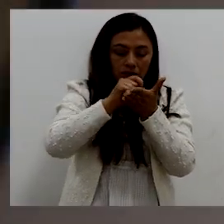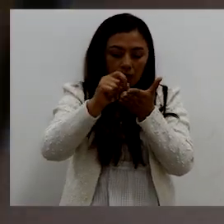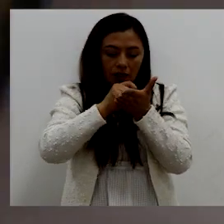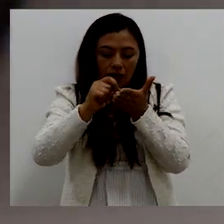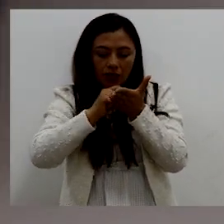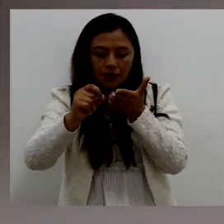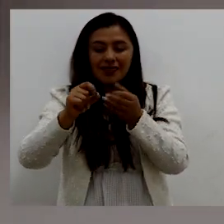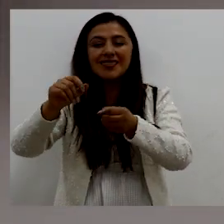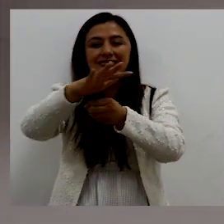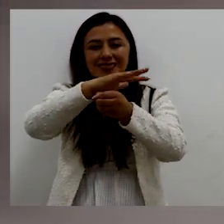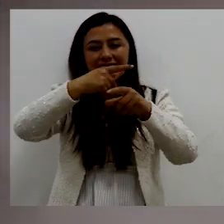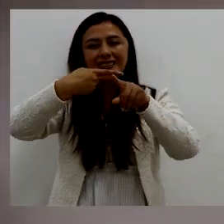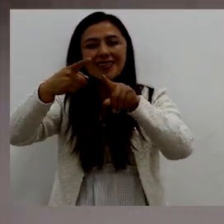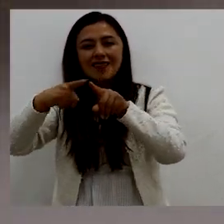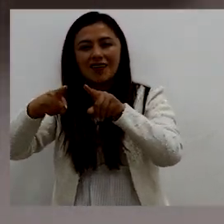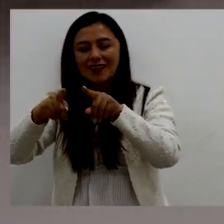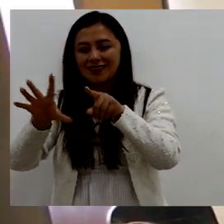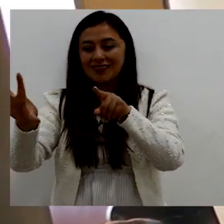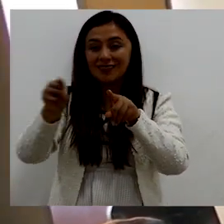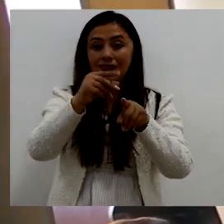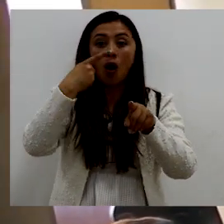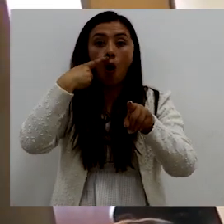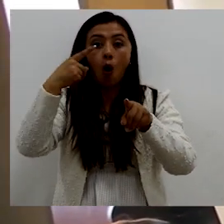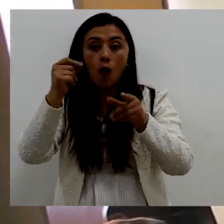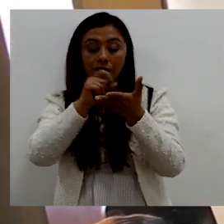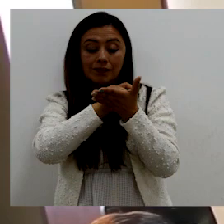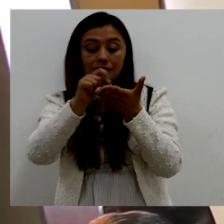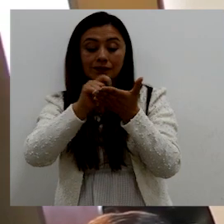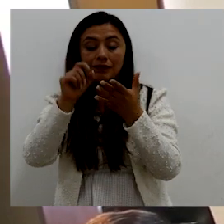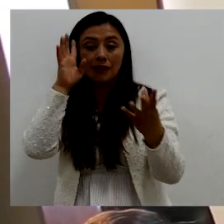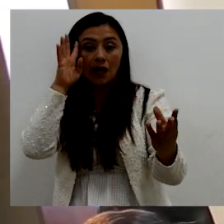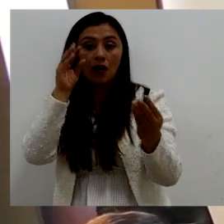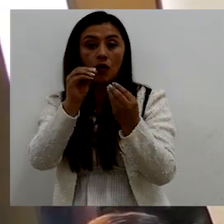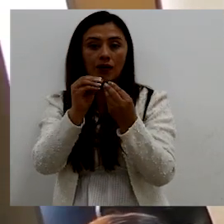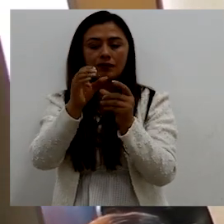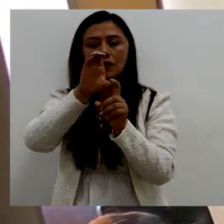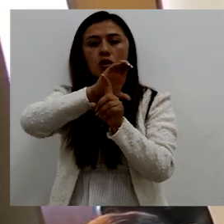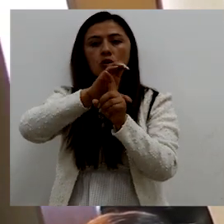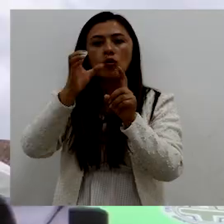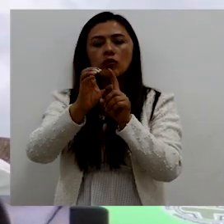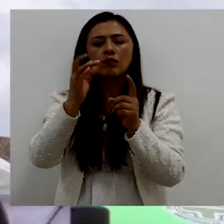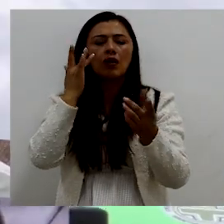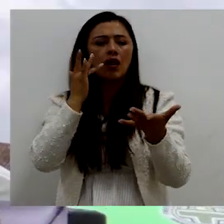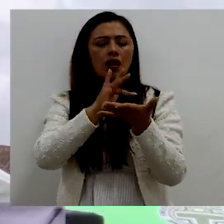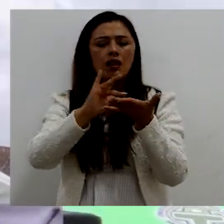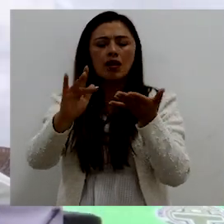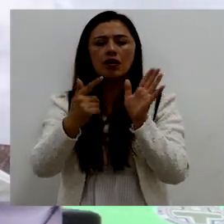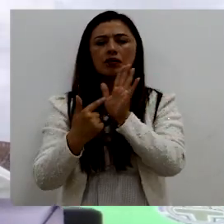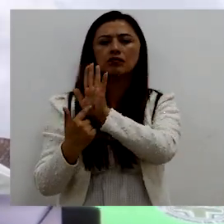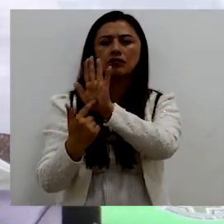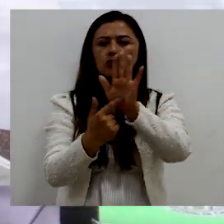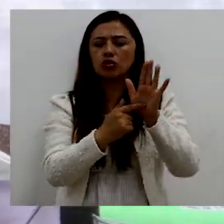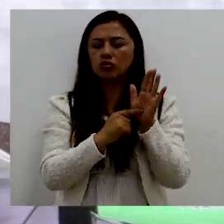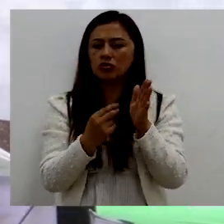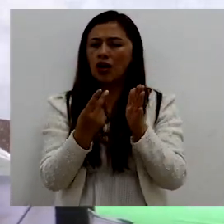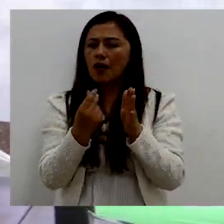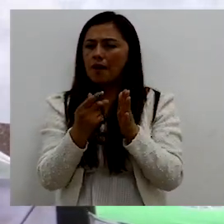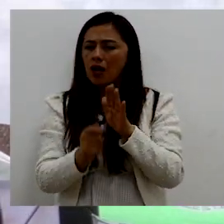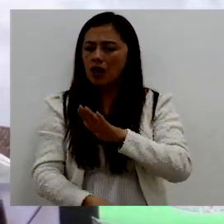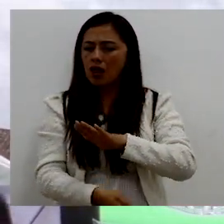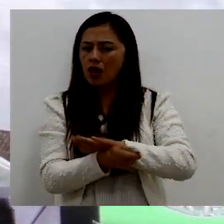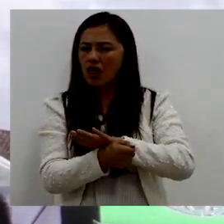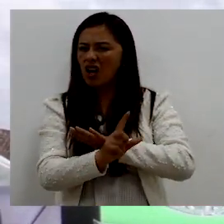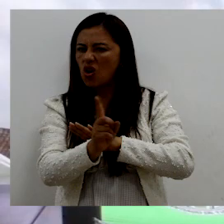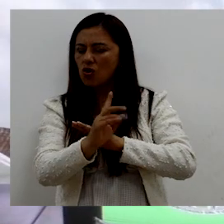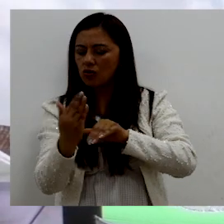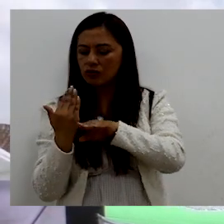sus espacios. Pero todos coinciden también en señalar que esa cultura de la transparencia, de evitar la corrupción, de combatir